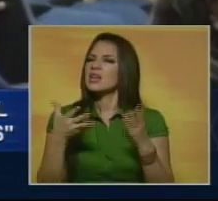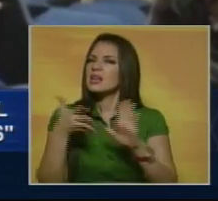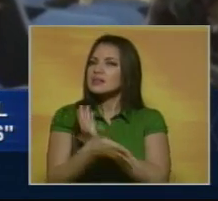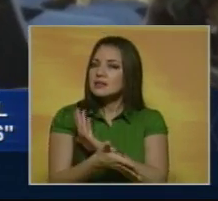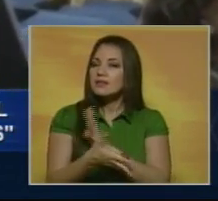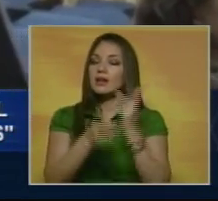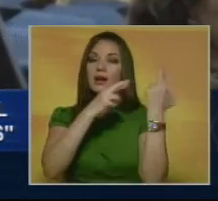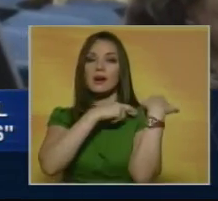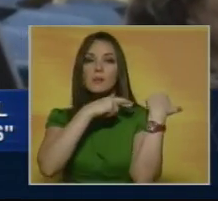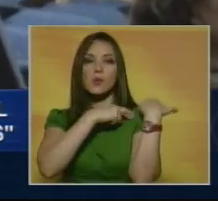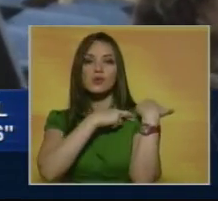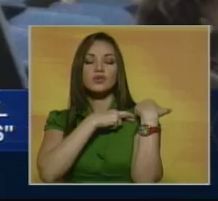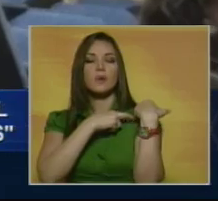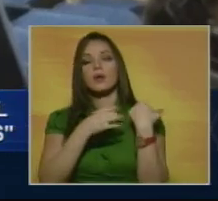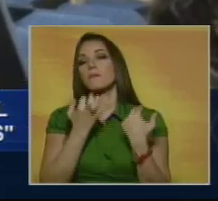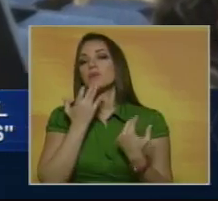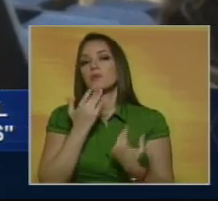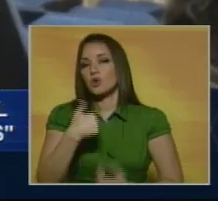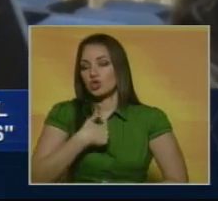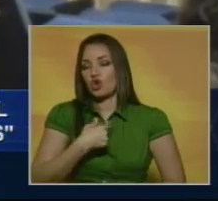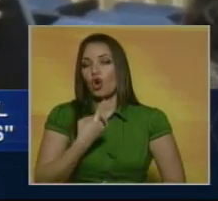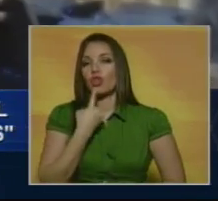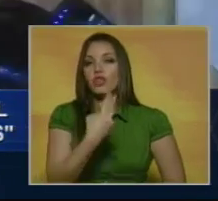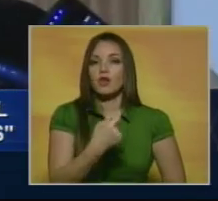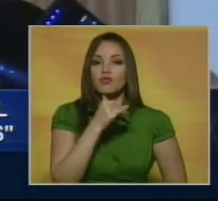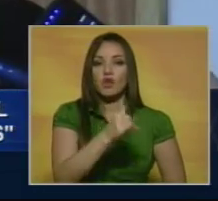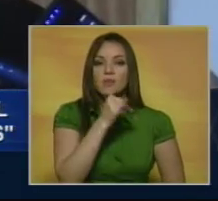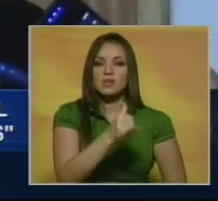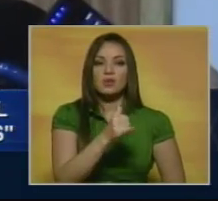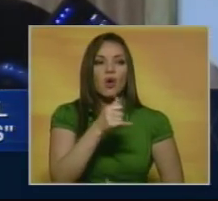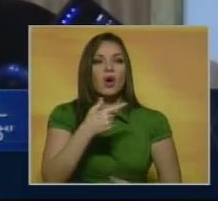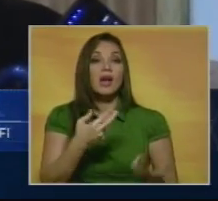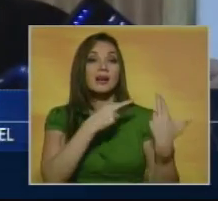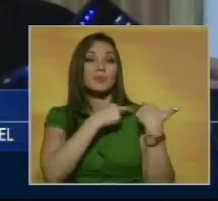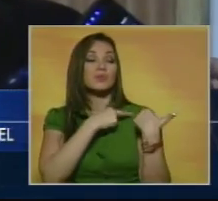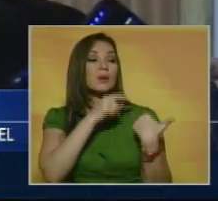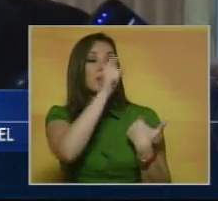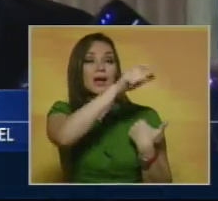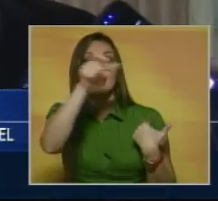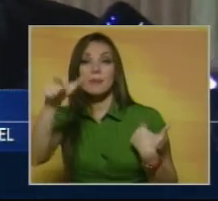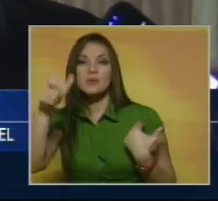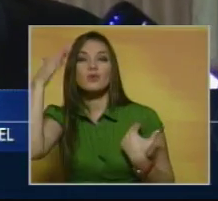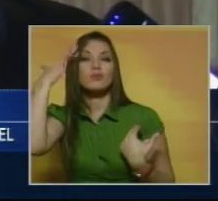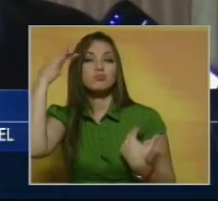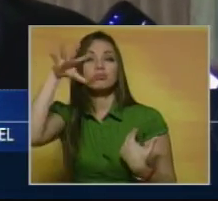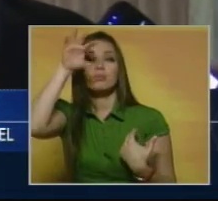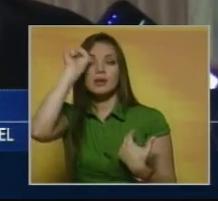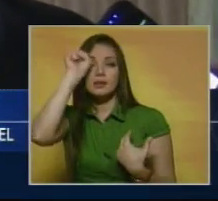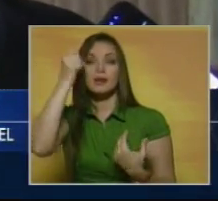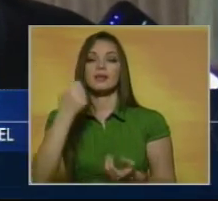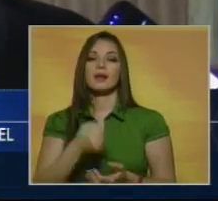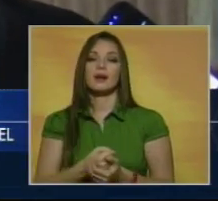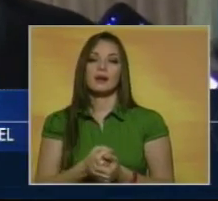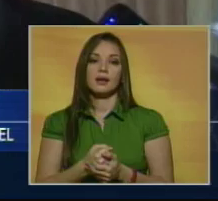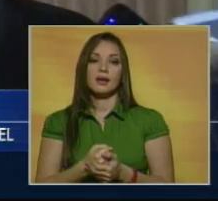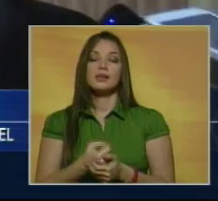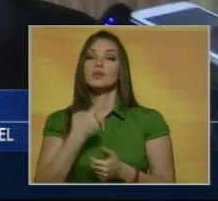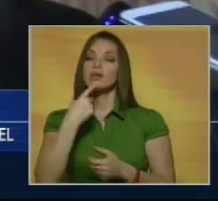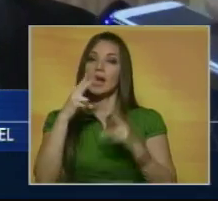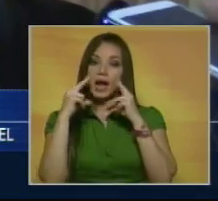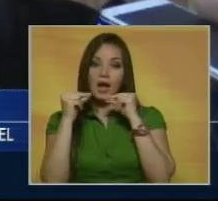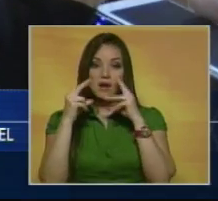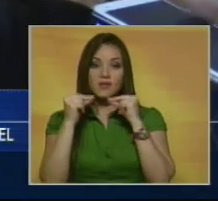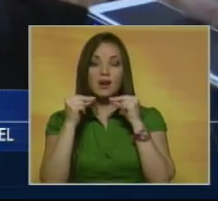el manejo y difusión de la información a la sociedad. Aclaramos asuntos relacionados con la ley de responsabilidad social y medios